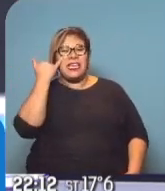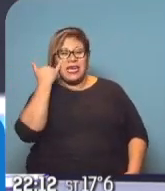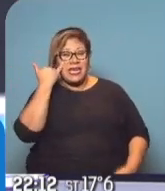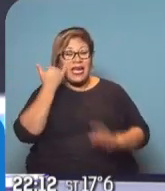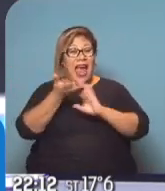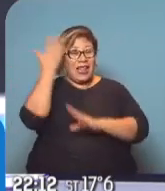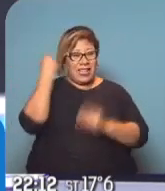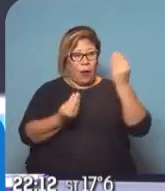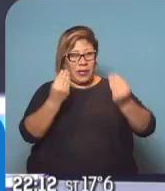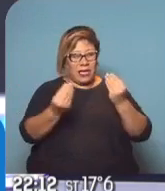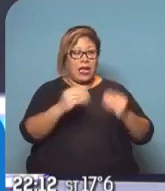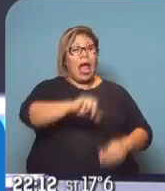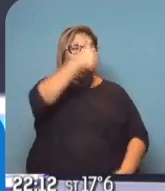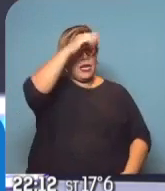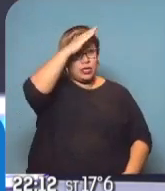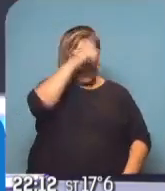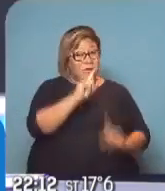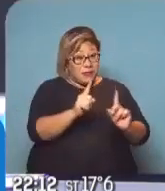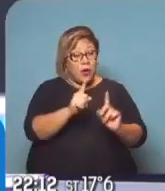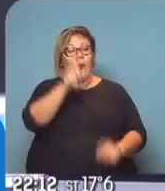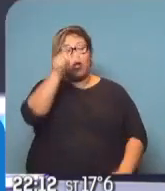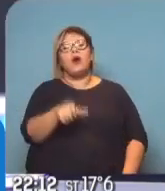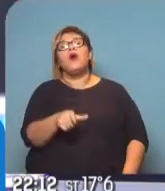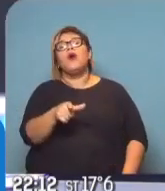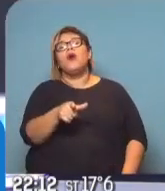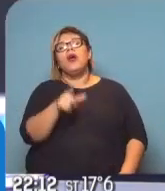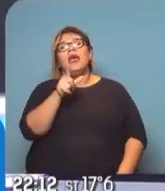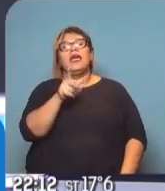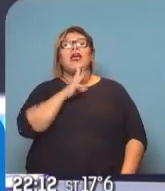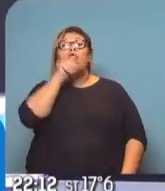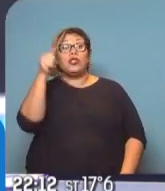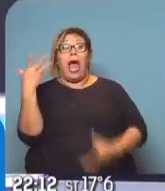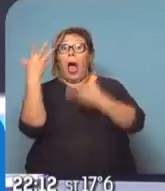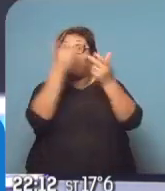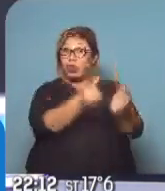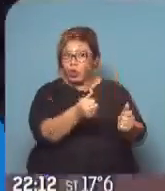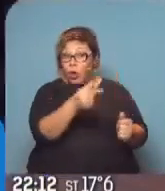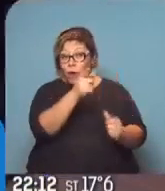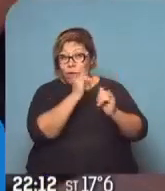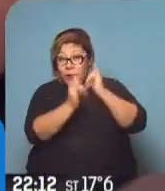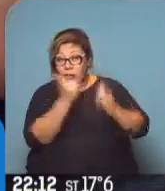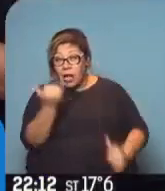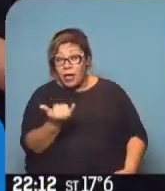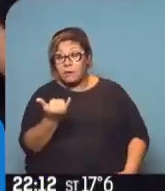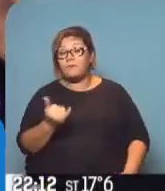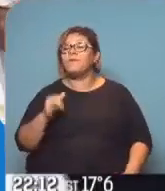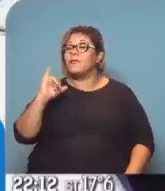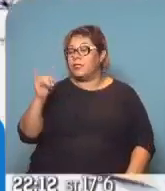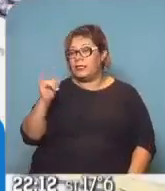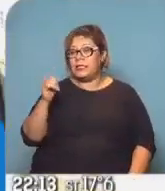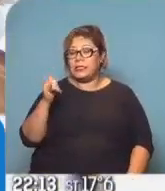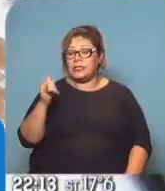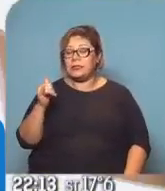embestidas iniciales, pero no hay algo que trace esa ruta. Quería saber qué información tenés. Bueno, sí, por supuesto,